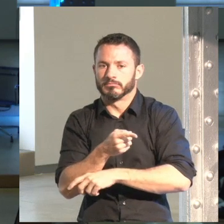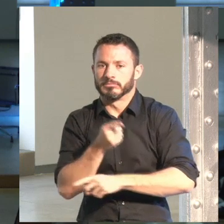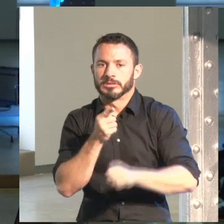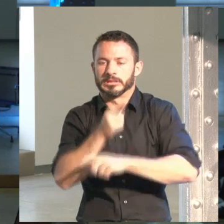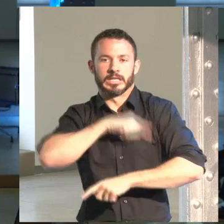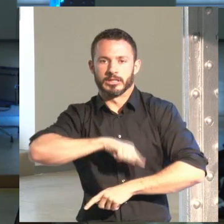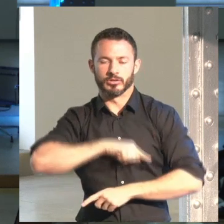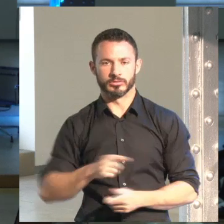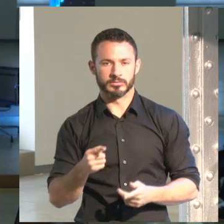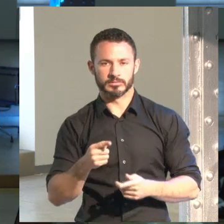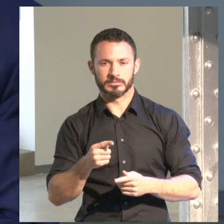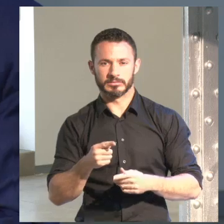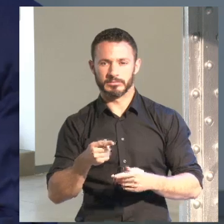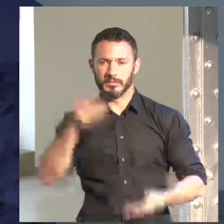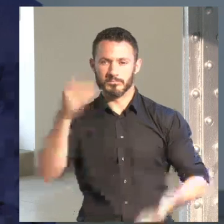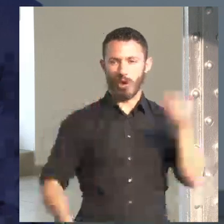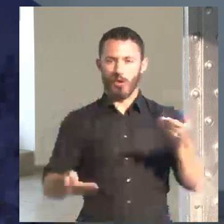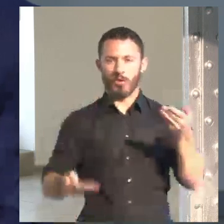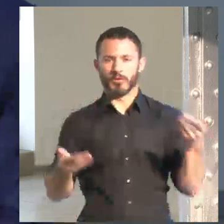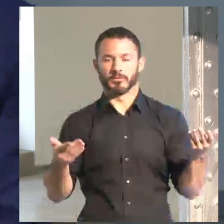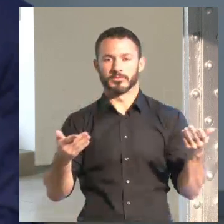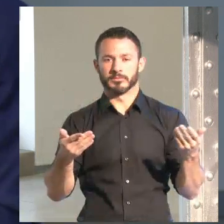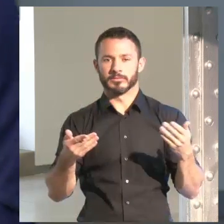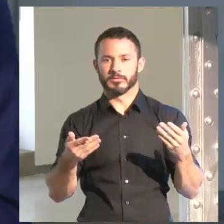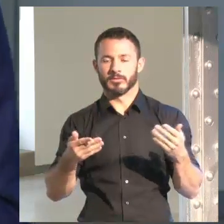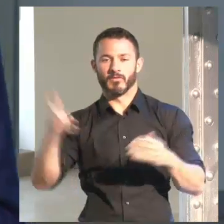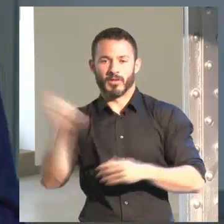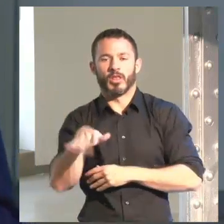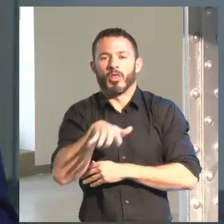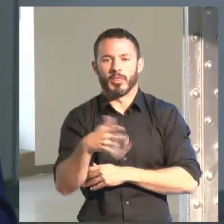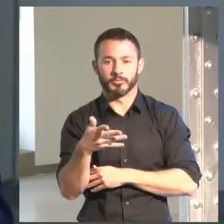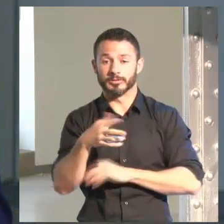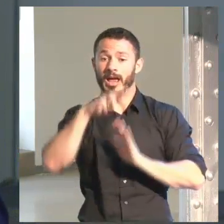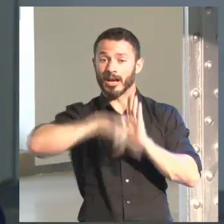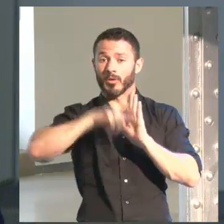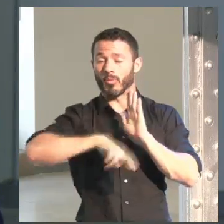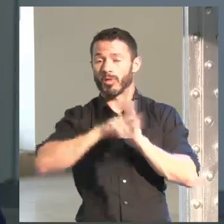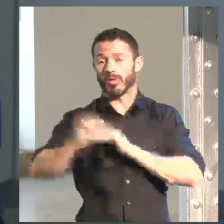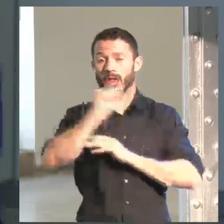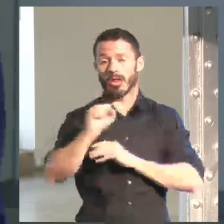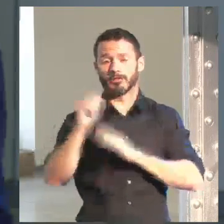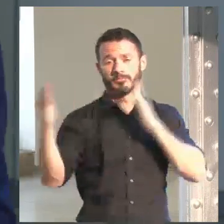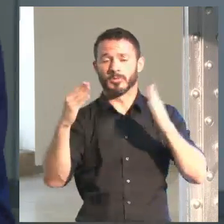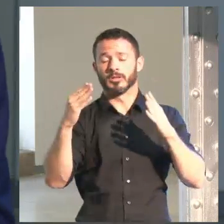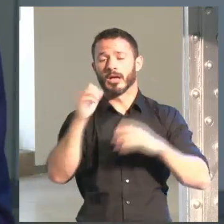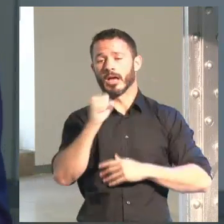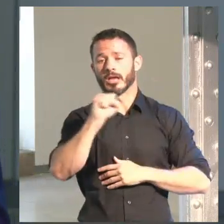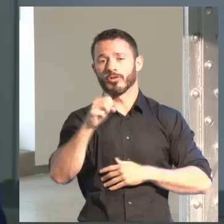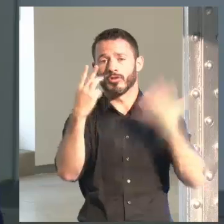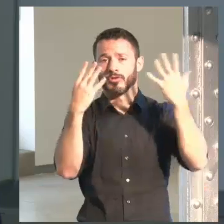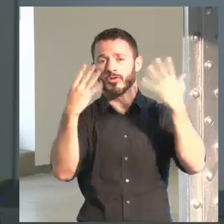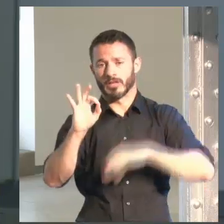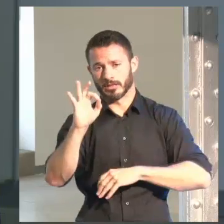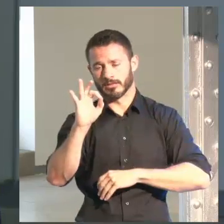Esta asimetría está basada o tiene su origen en una regulación que proviene de los años 90 y que nosotros creemos que